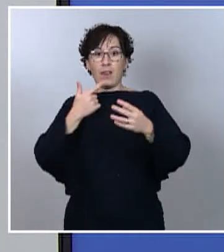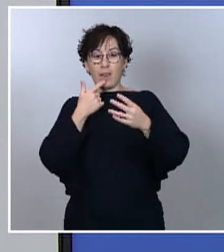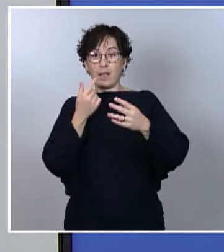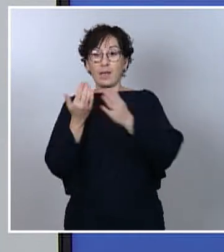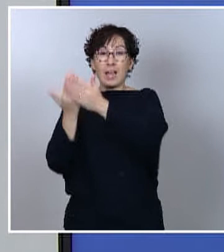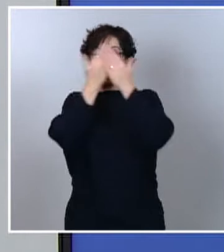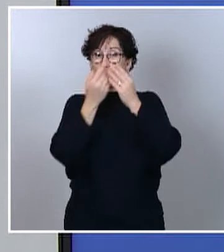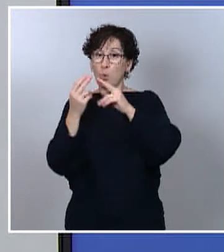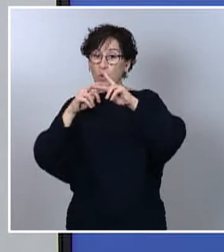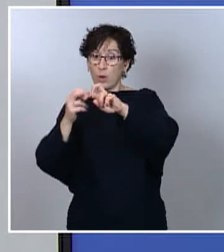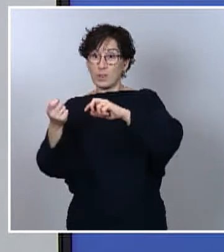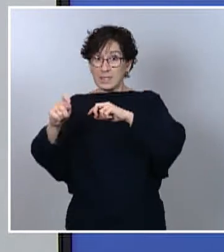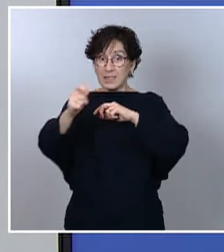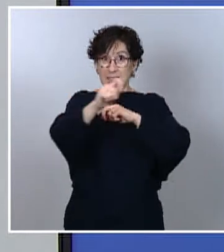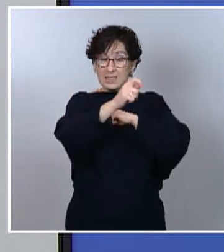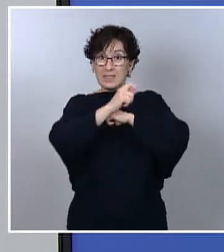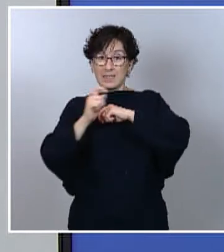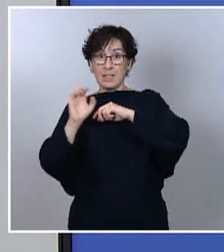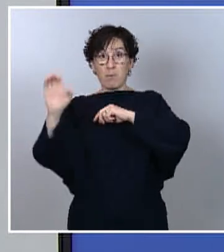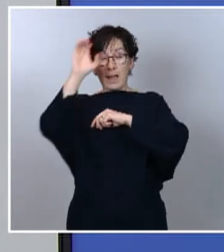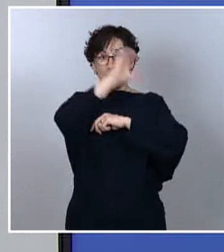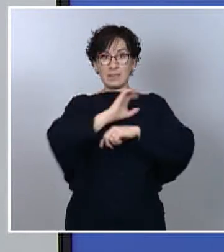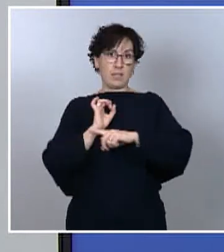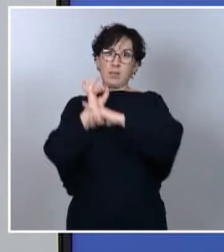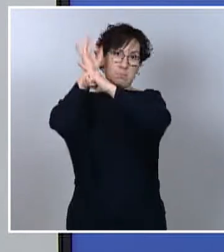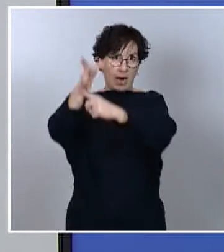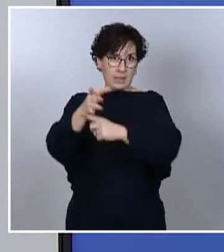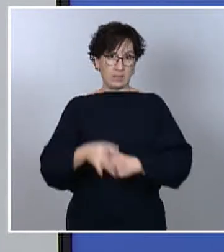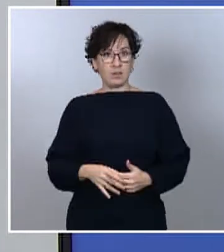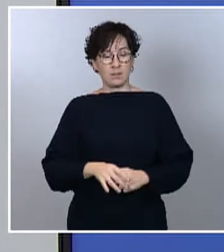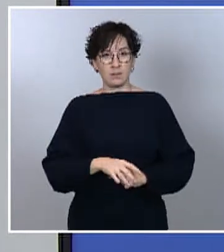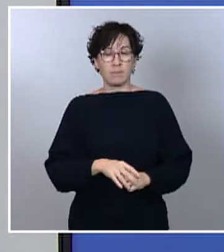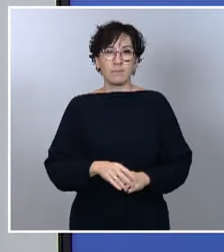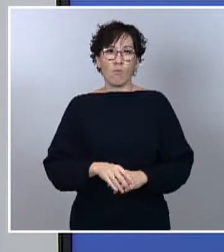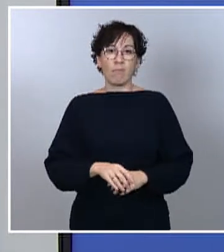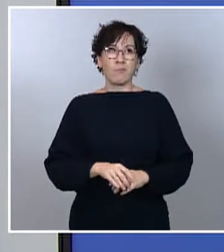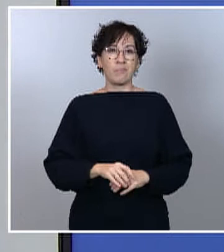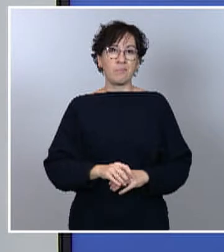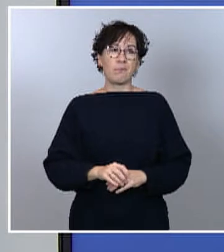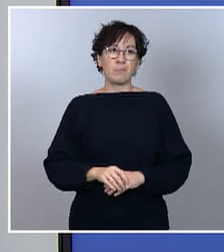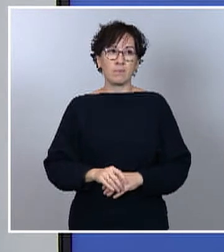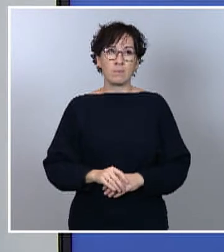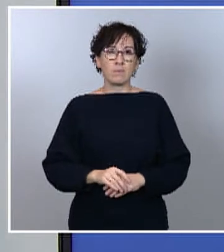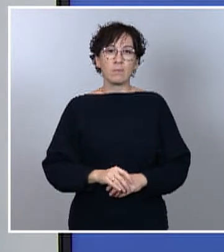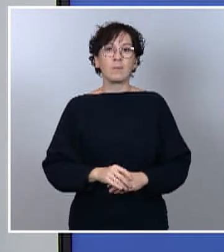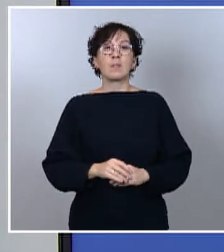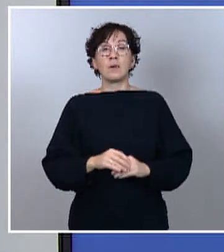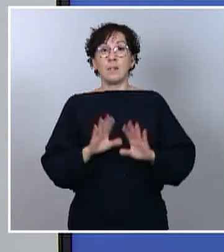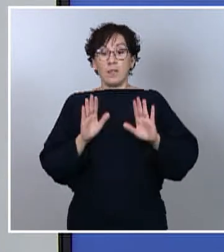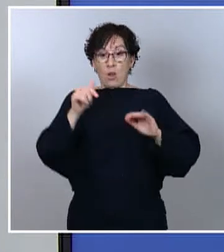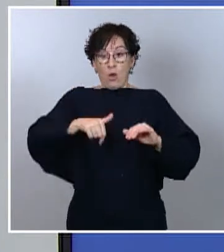similares realizados en países de nuestro entorno. Sí quisiera aclarar que el avance que hoy vamos a